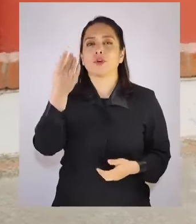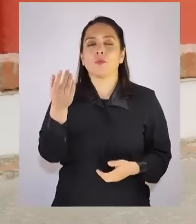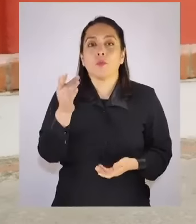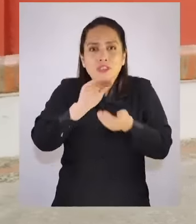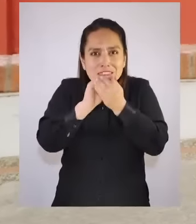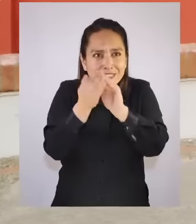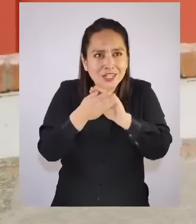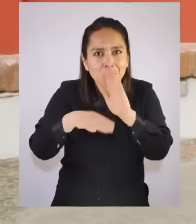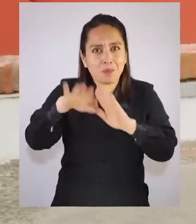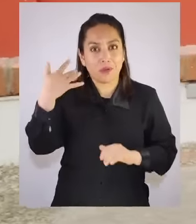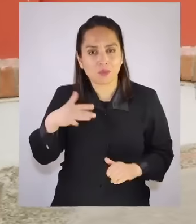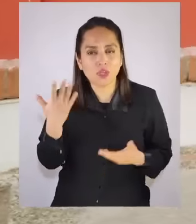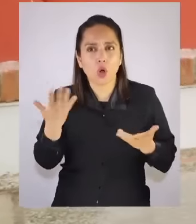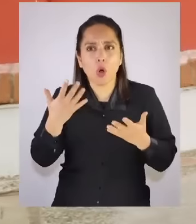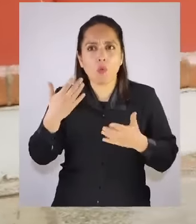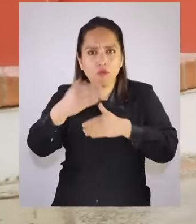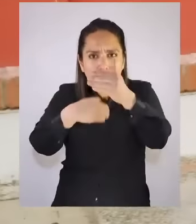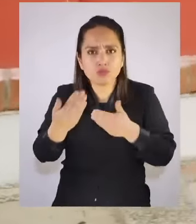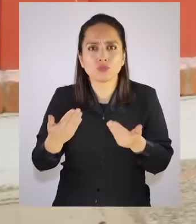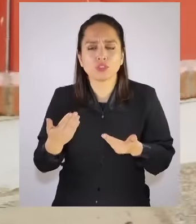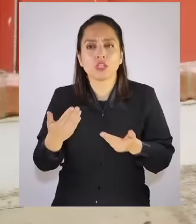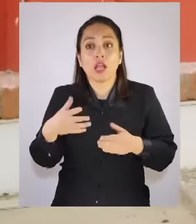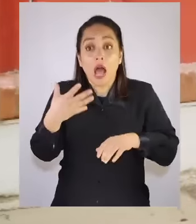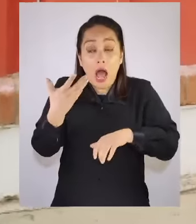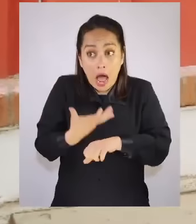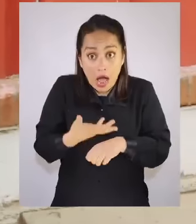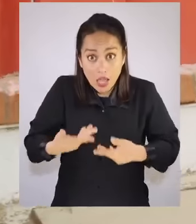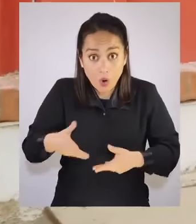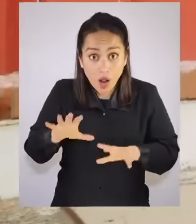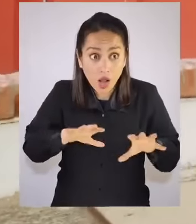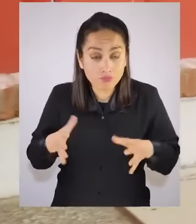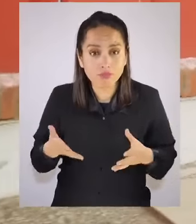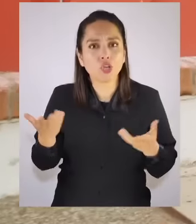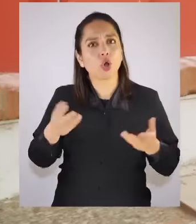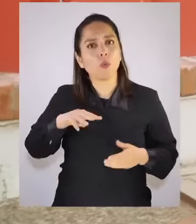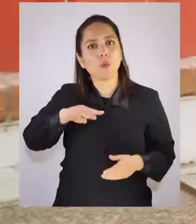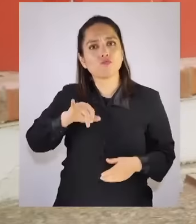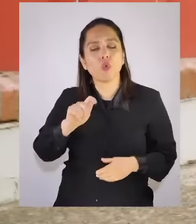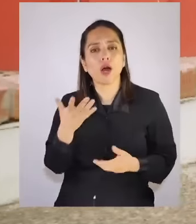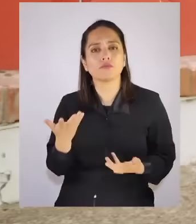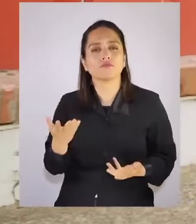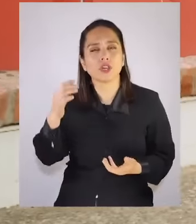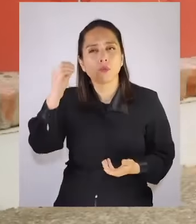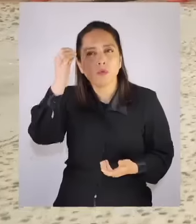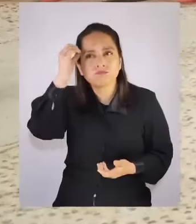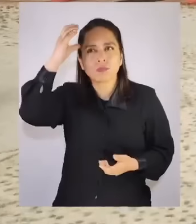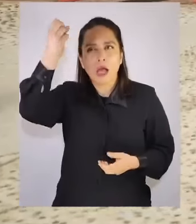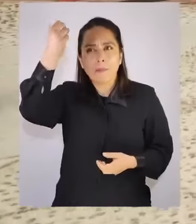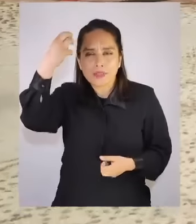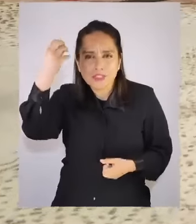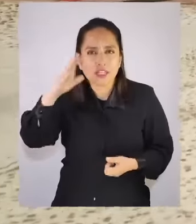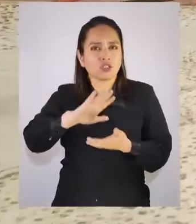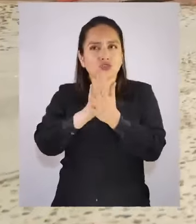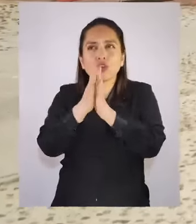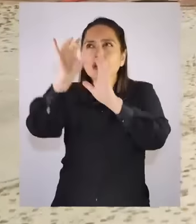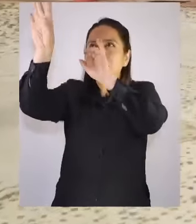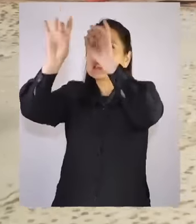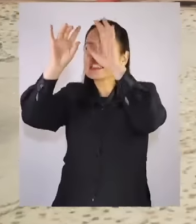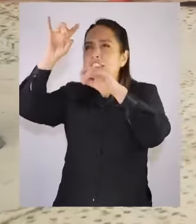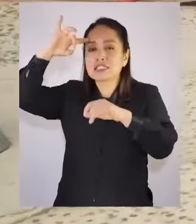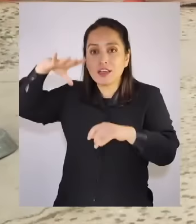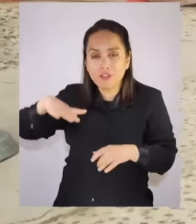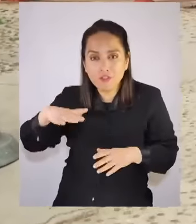secretos, cómo funcionaba, qué vestigios quedan de él y cómo Juan Muat implantó sus conocimientos del tiempo y las estrellas